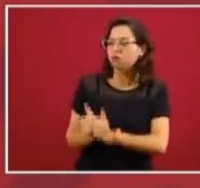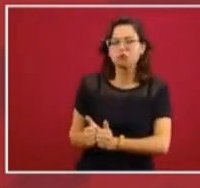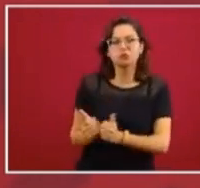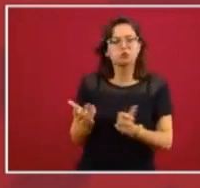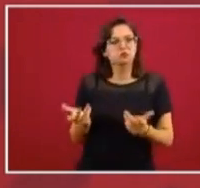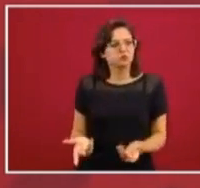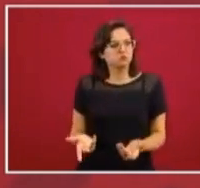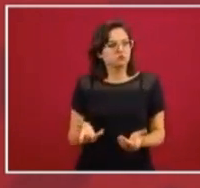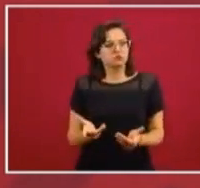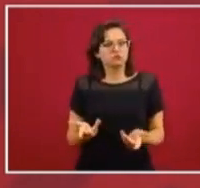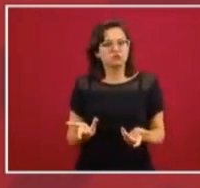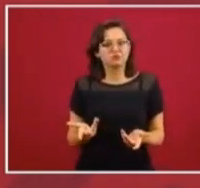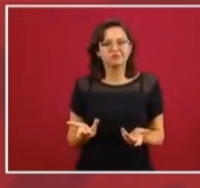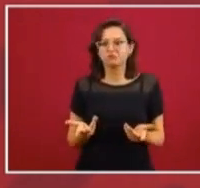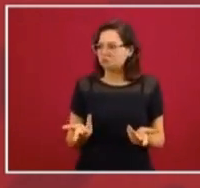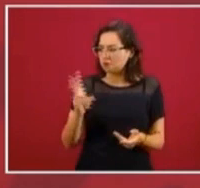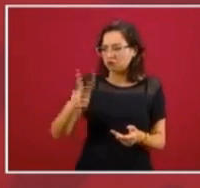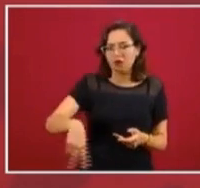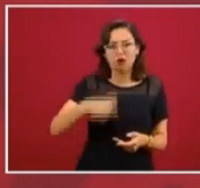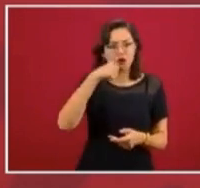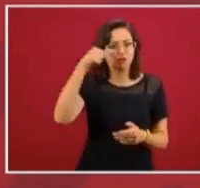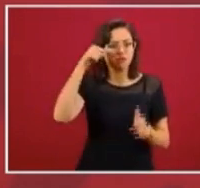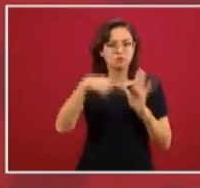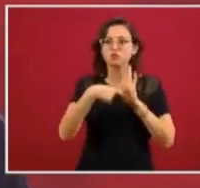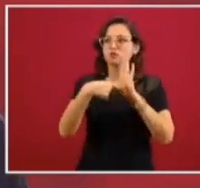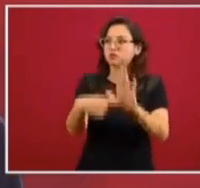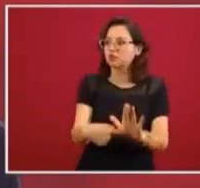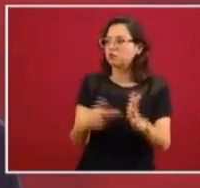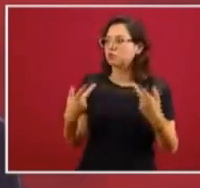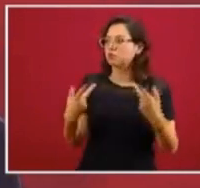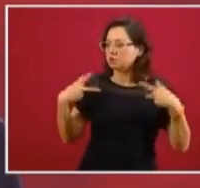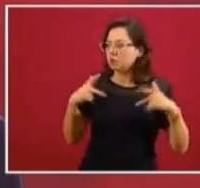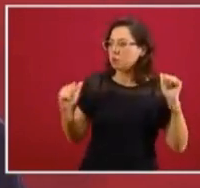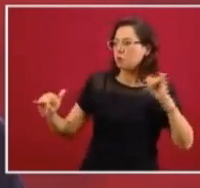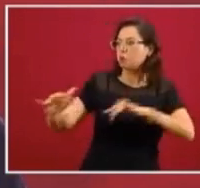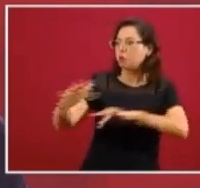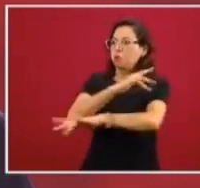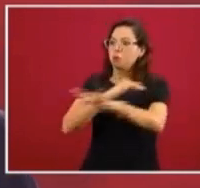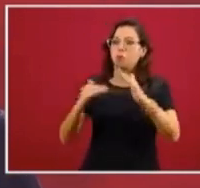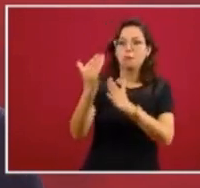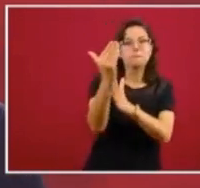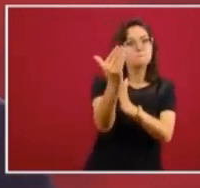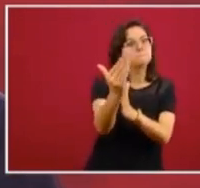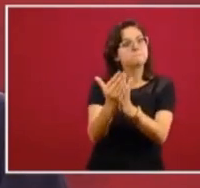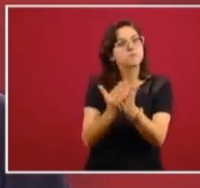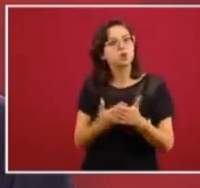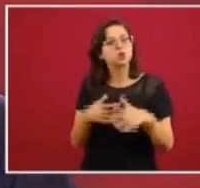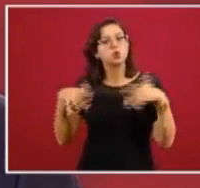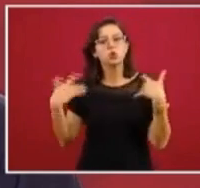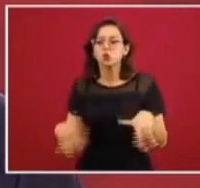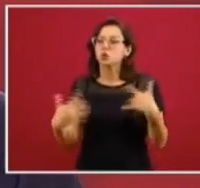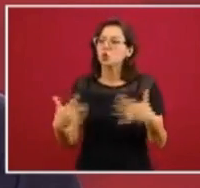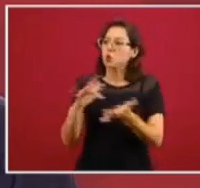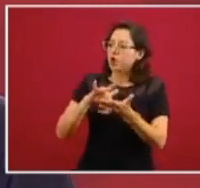sustancial de la movilidad en el espacio público y agradecemos al pueblo de México esta